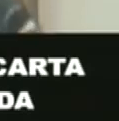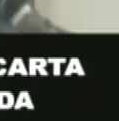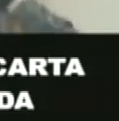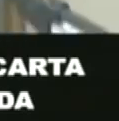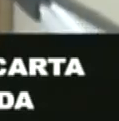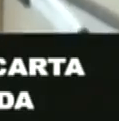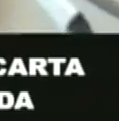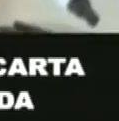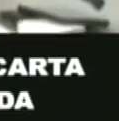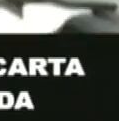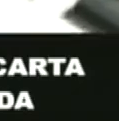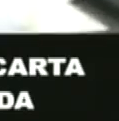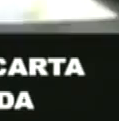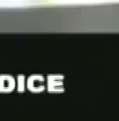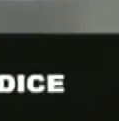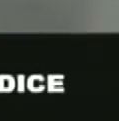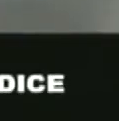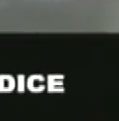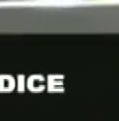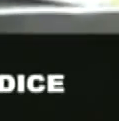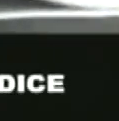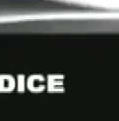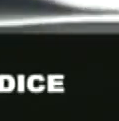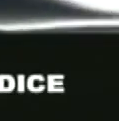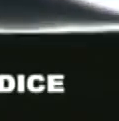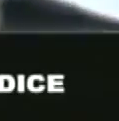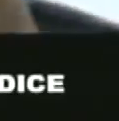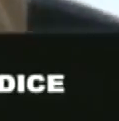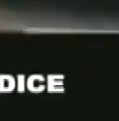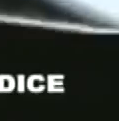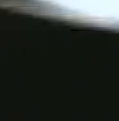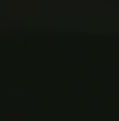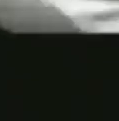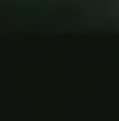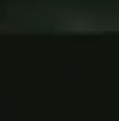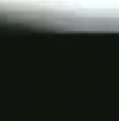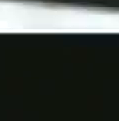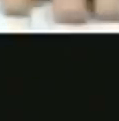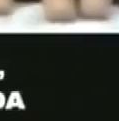del 11 de noviembre firmada por el señor Troconis que dice